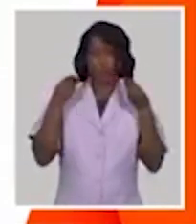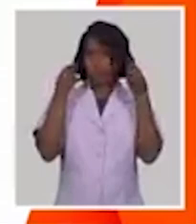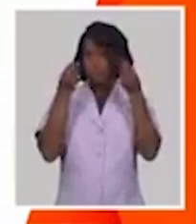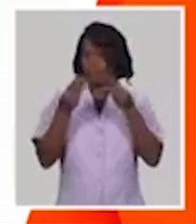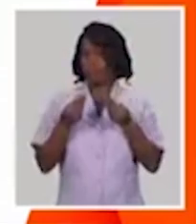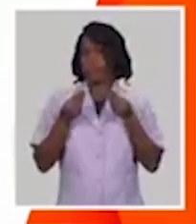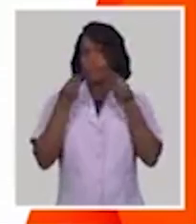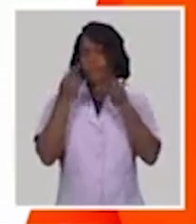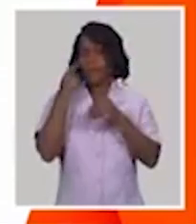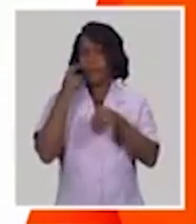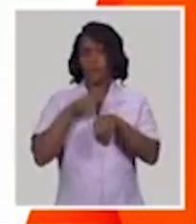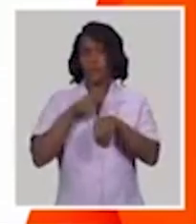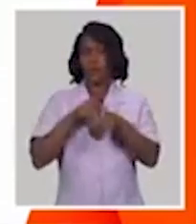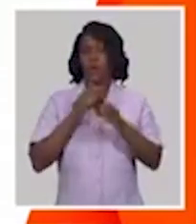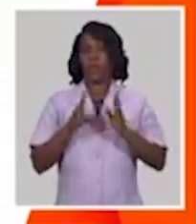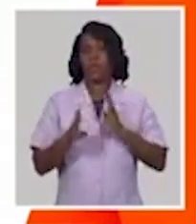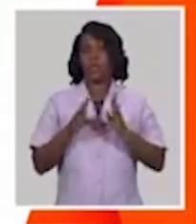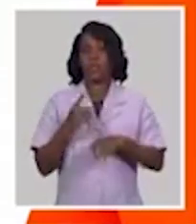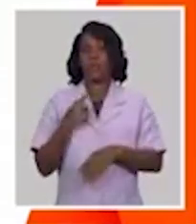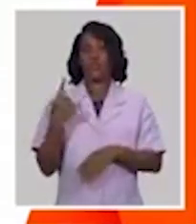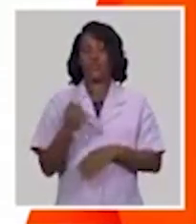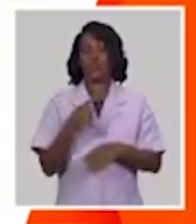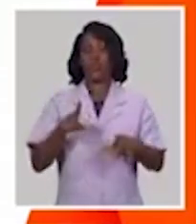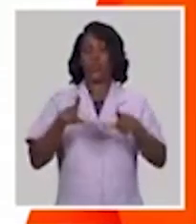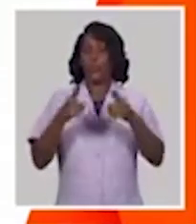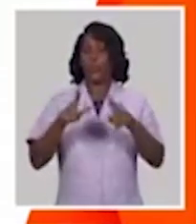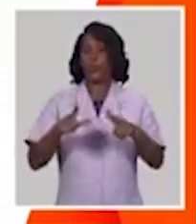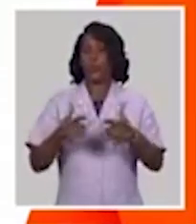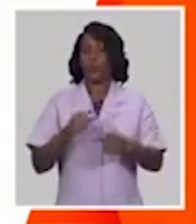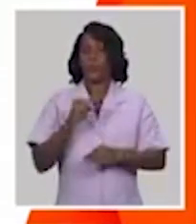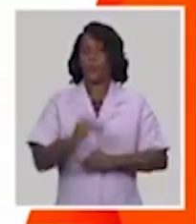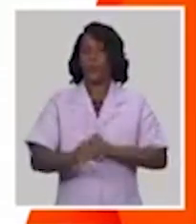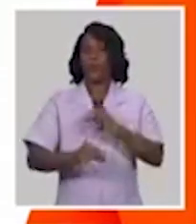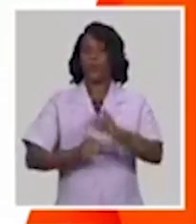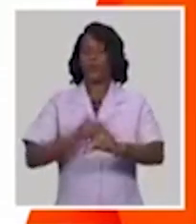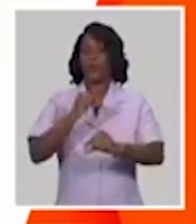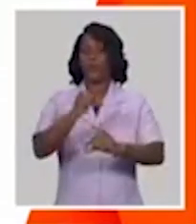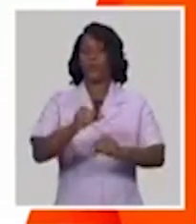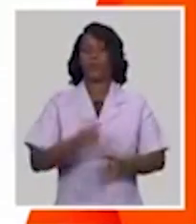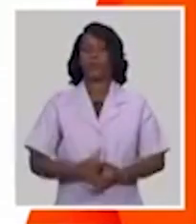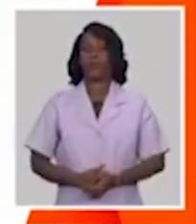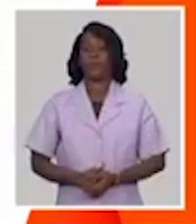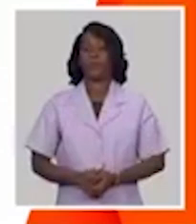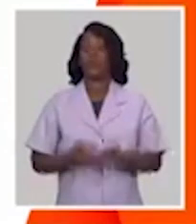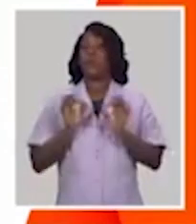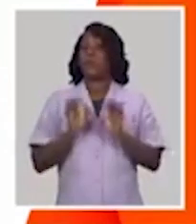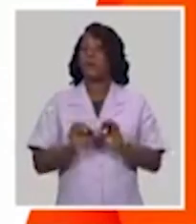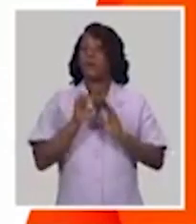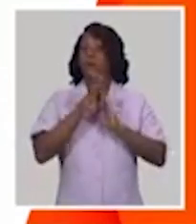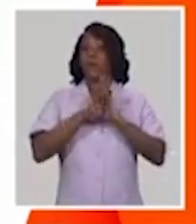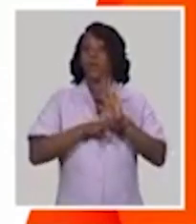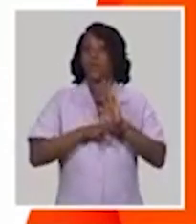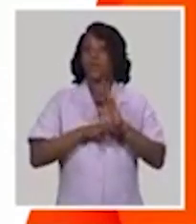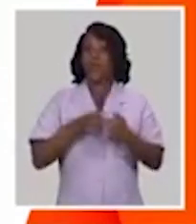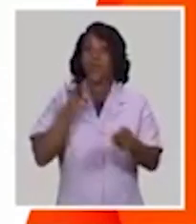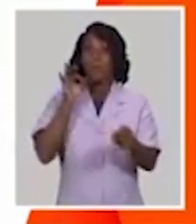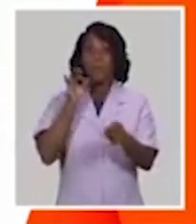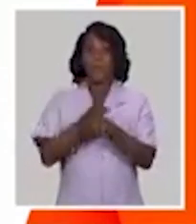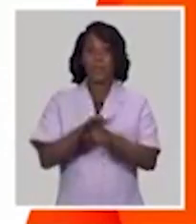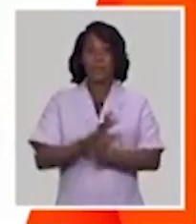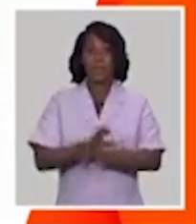las medidas que durante esta etapa hemos estado cumpliendo. Y proponer la aplicación de estas medidas a partir